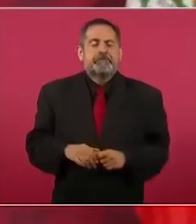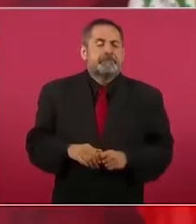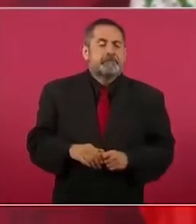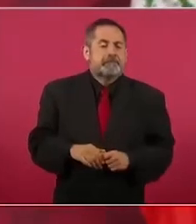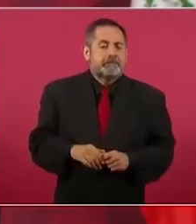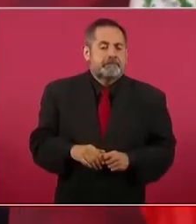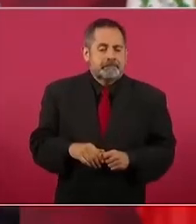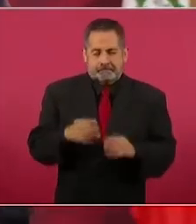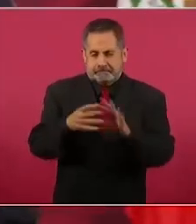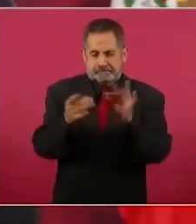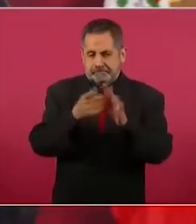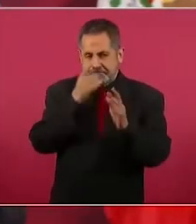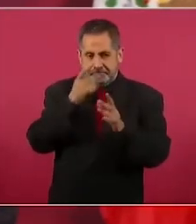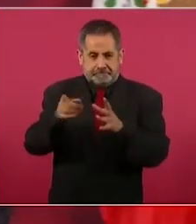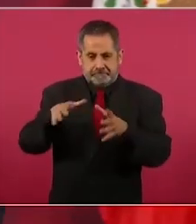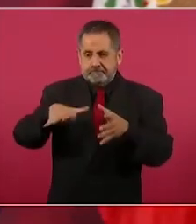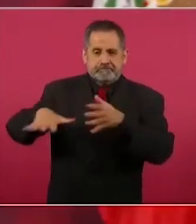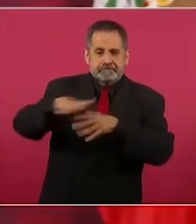los